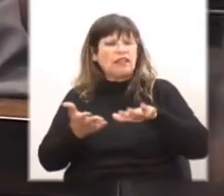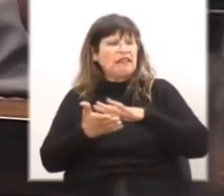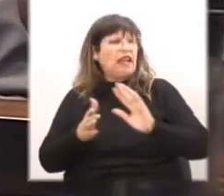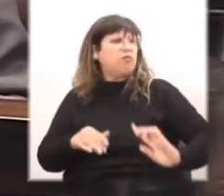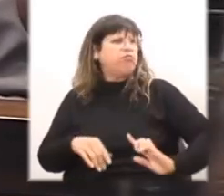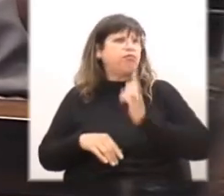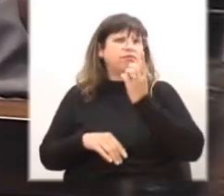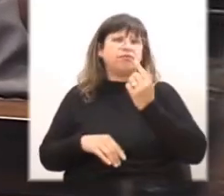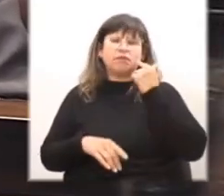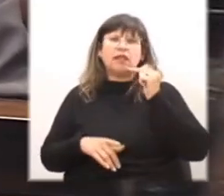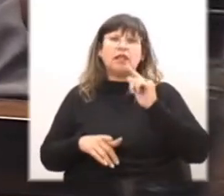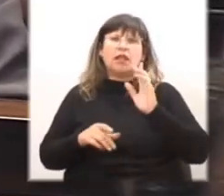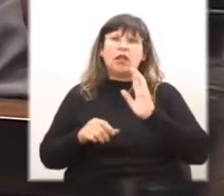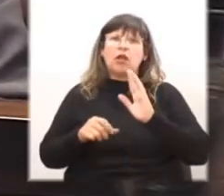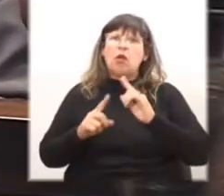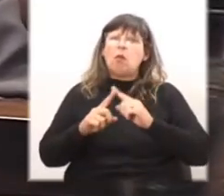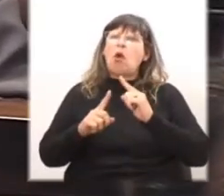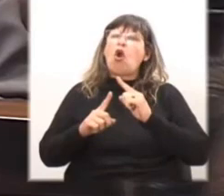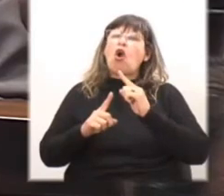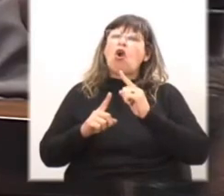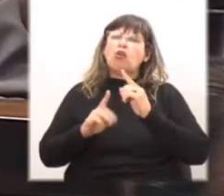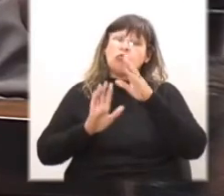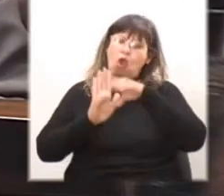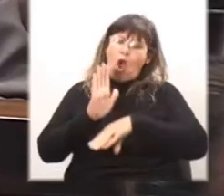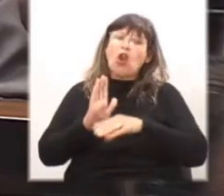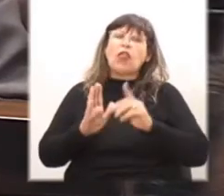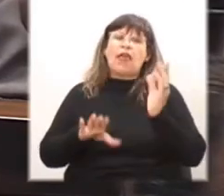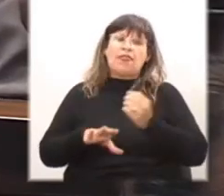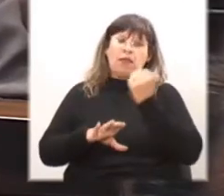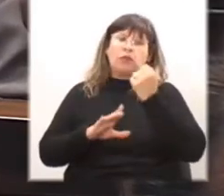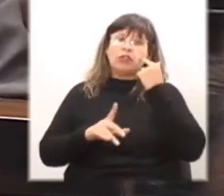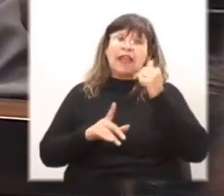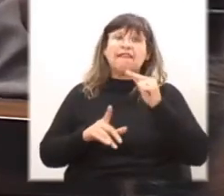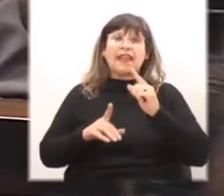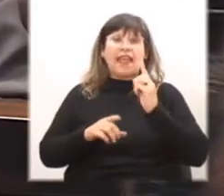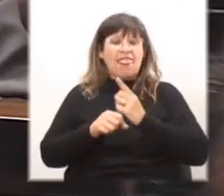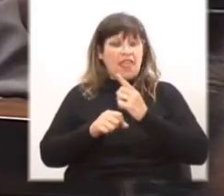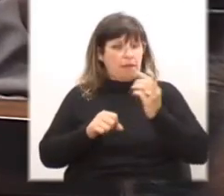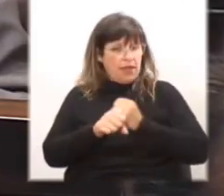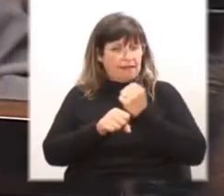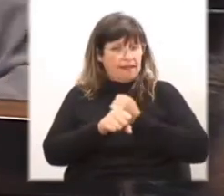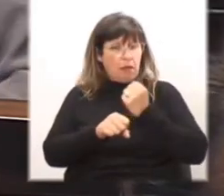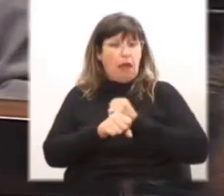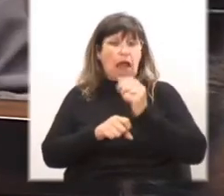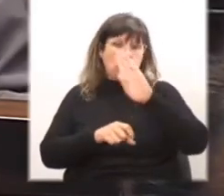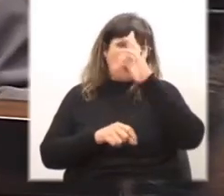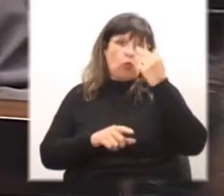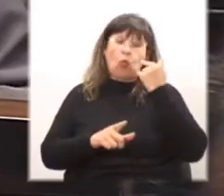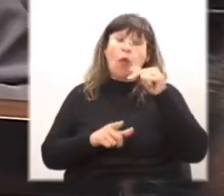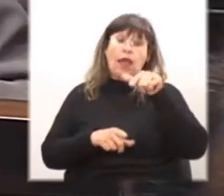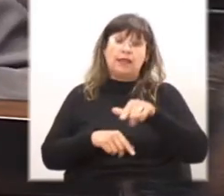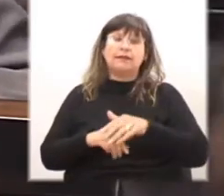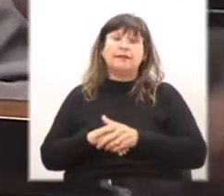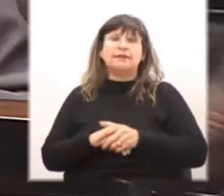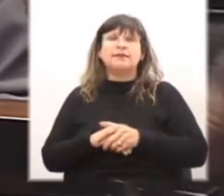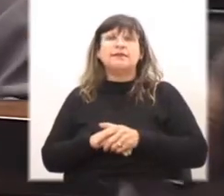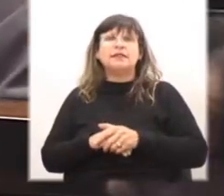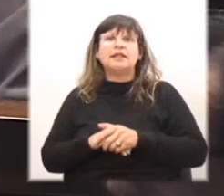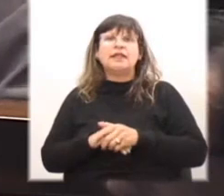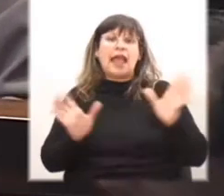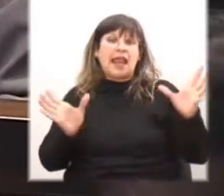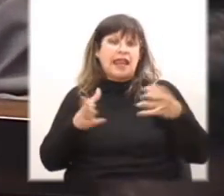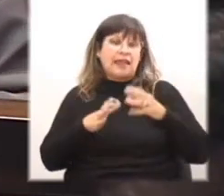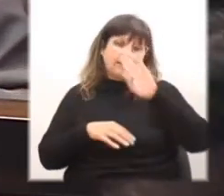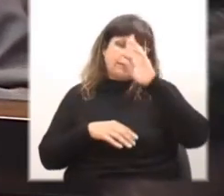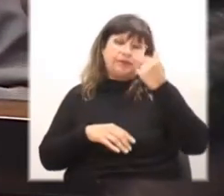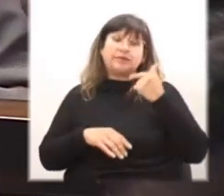prioritarias por orden de importancia que debe llevar adelante la delegación de Uruguay ante CTM? ¿La delegación de Uruguay